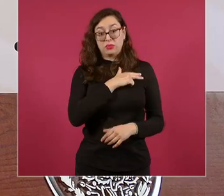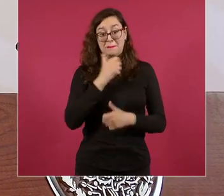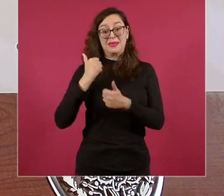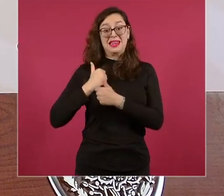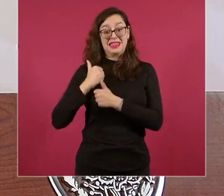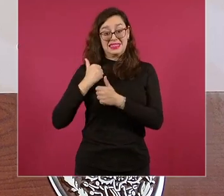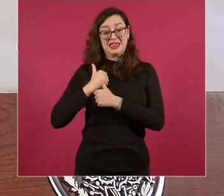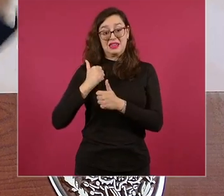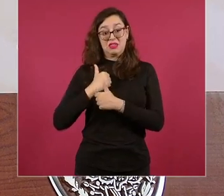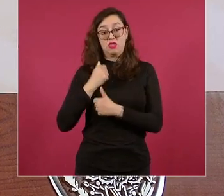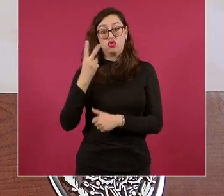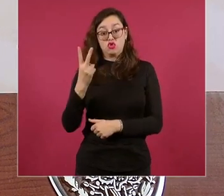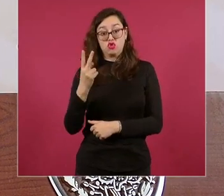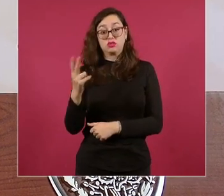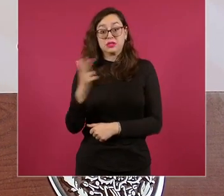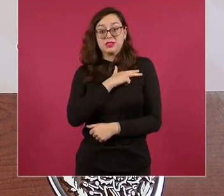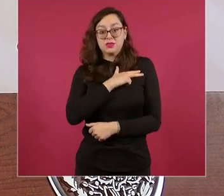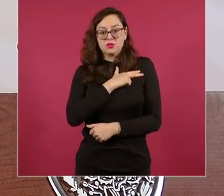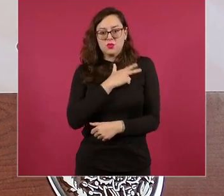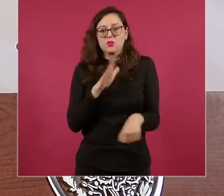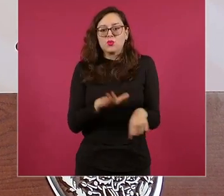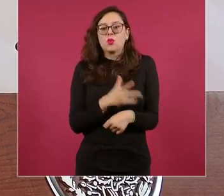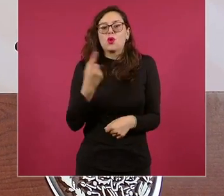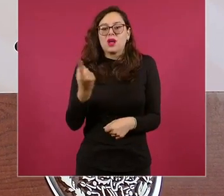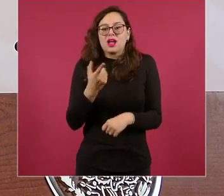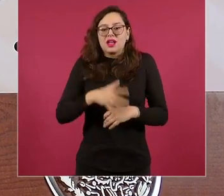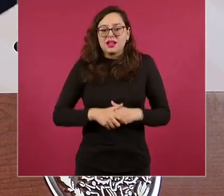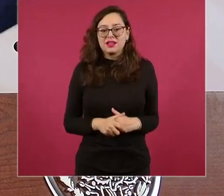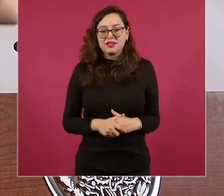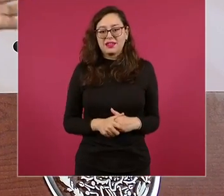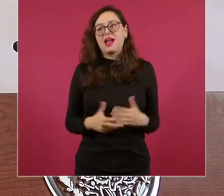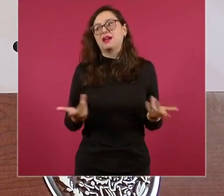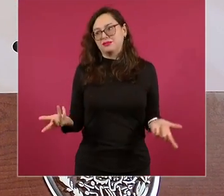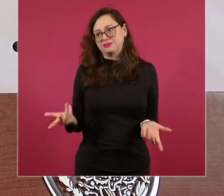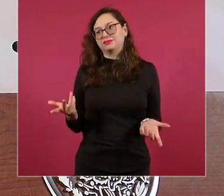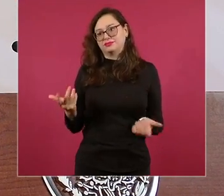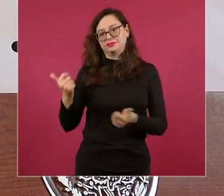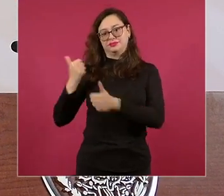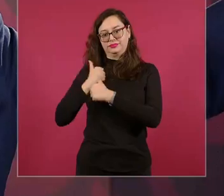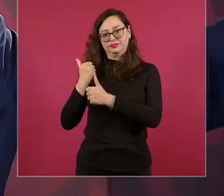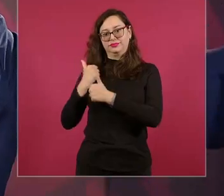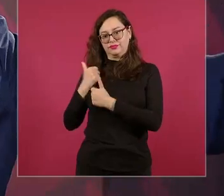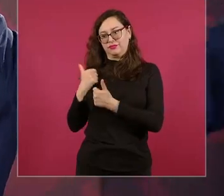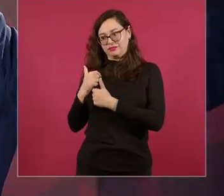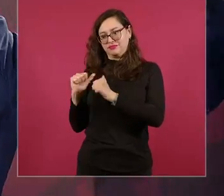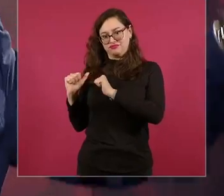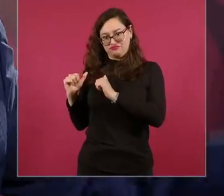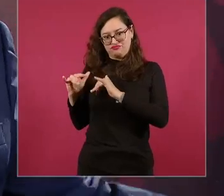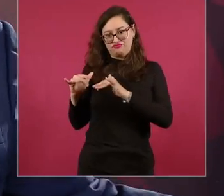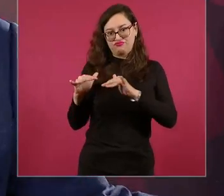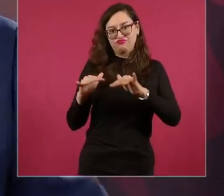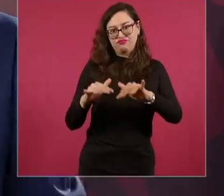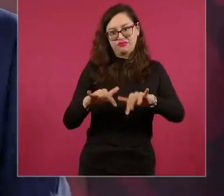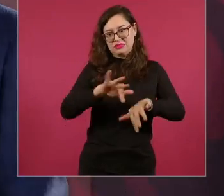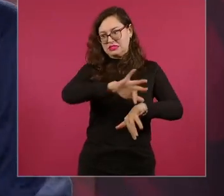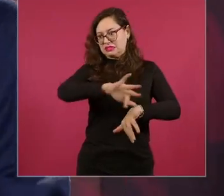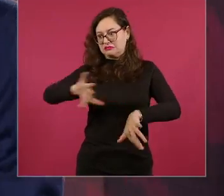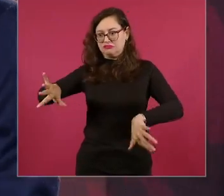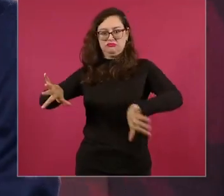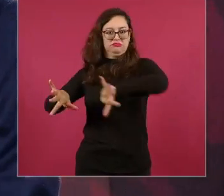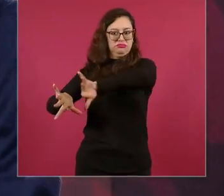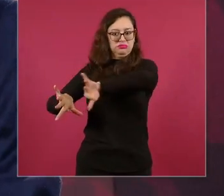que van a ayudar para evitar el enfrentamiento y a proteger a